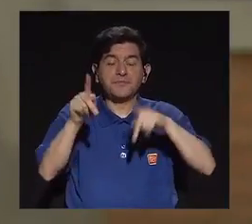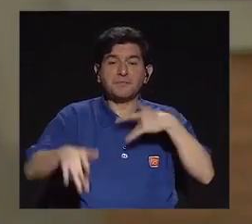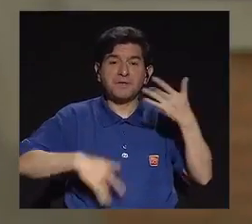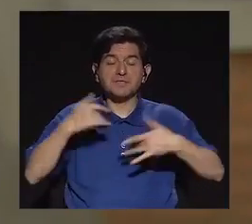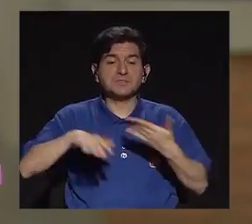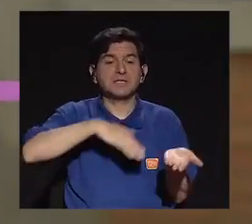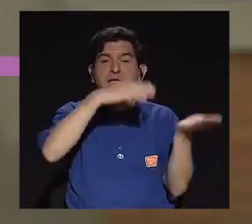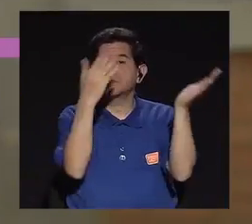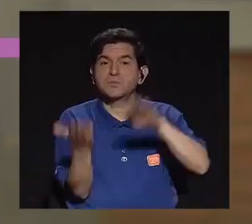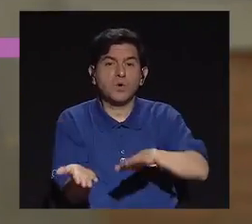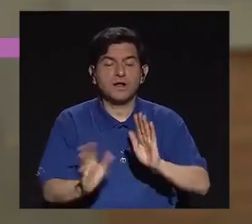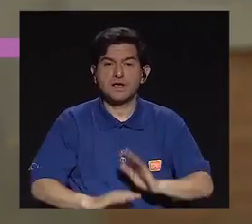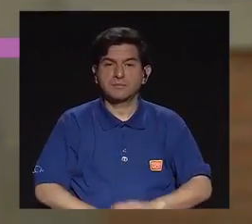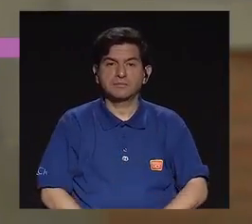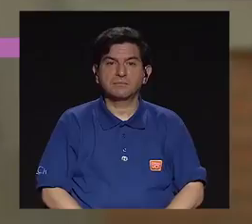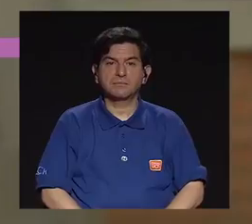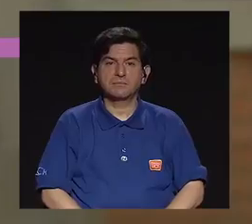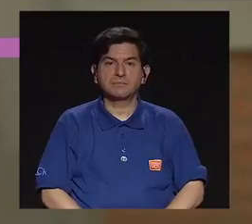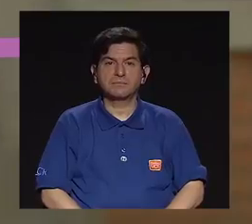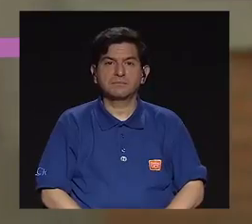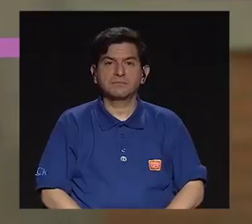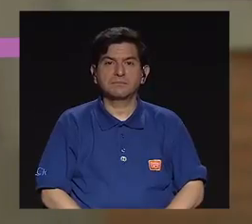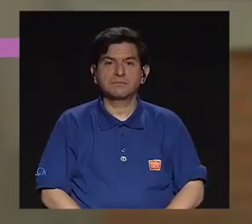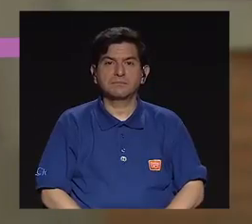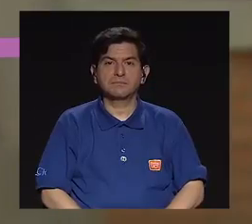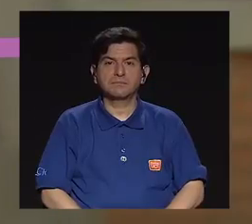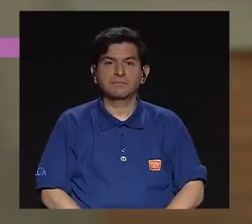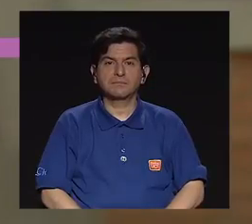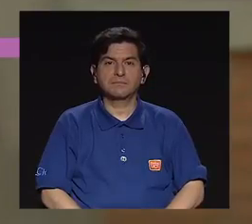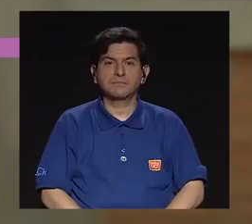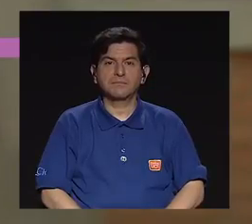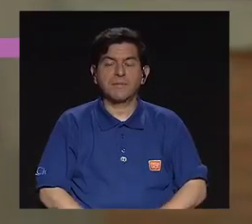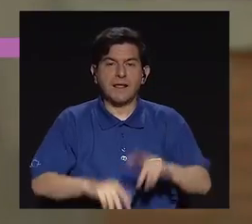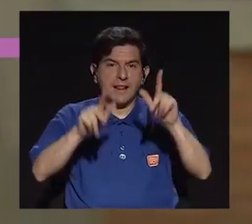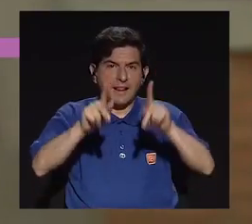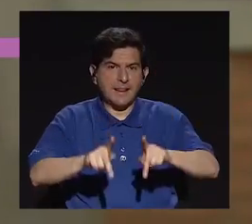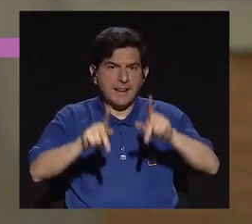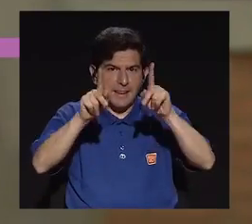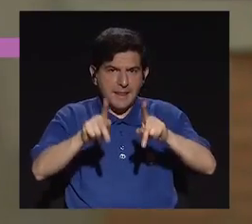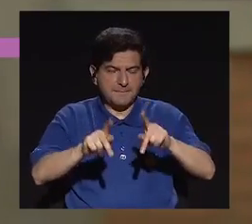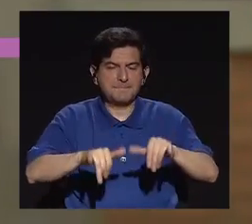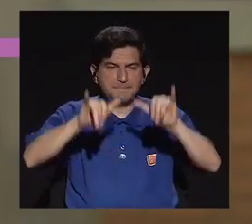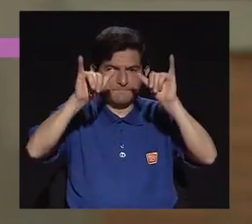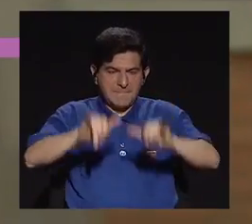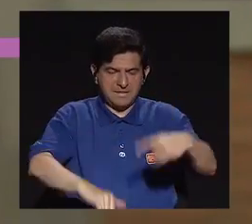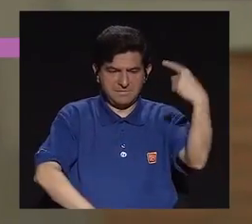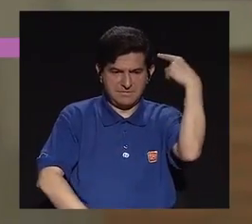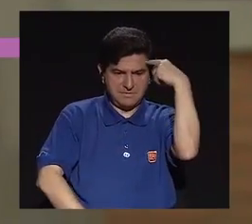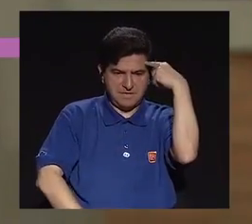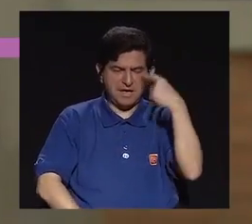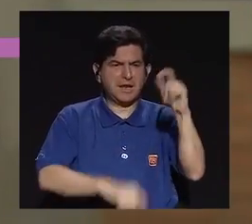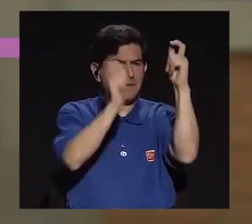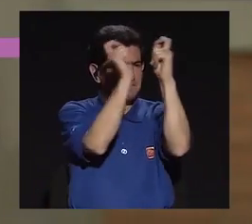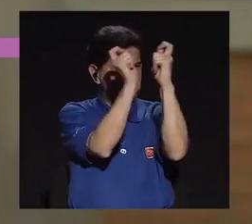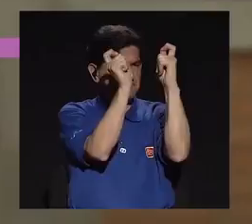paciente siente que se va a morir, ¿verdad? Entonces el paciente guarda en su cerebro con lujo de detalles todo